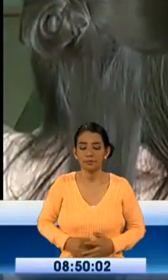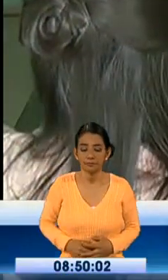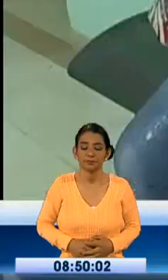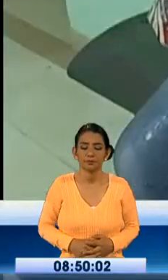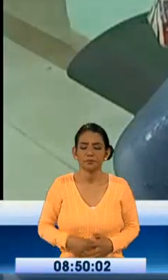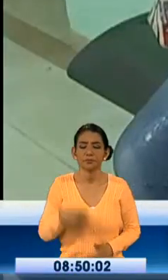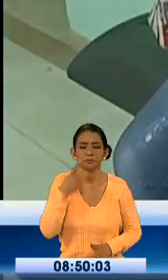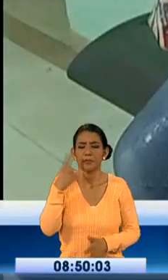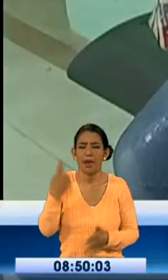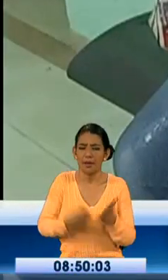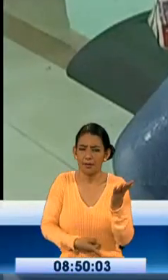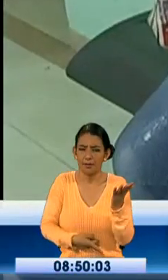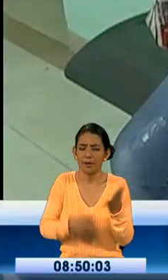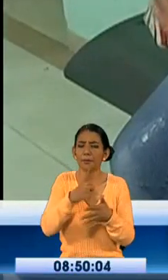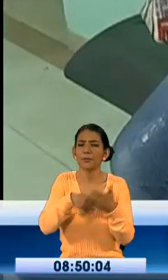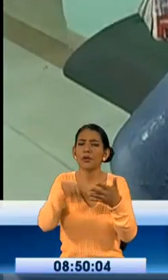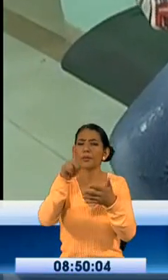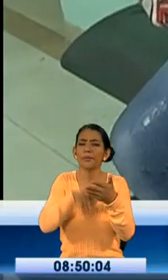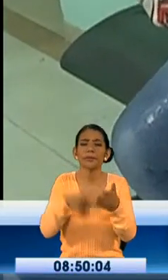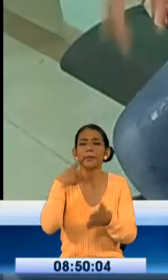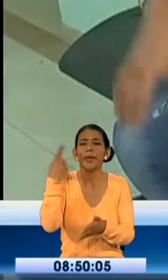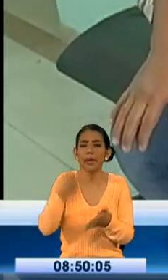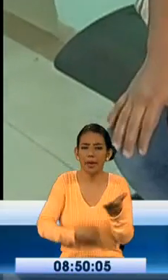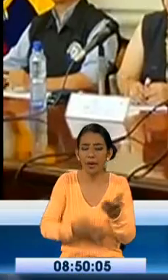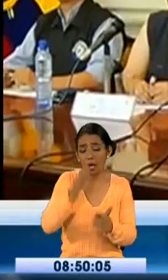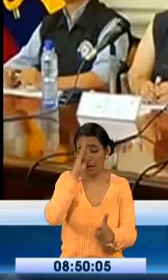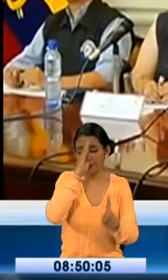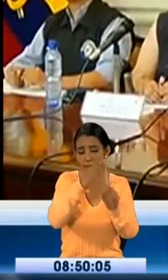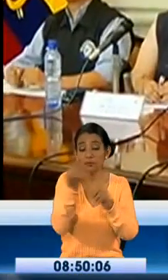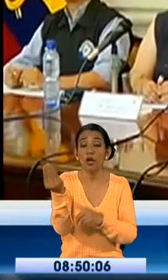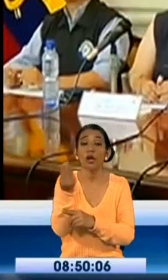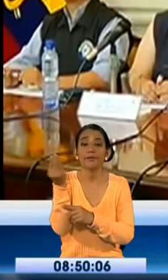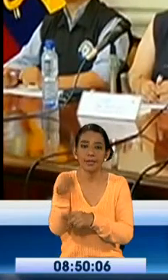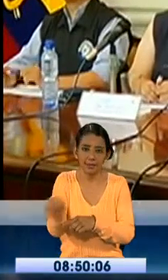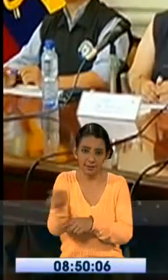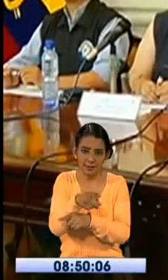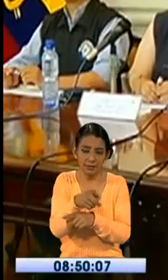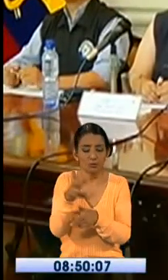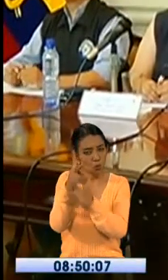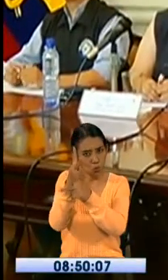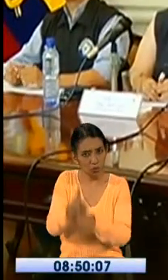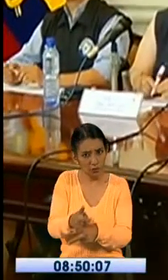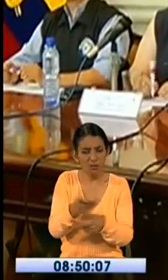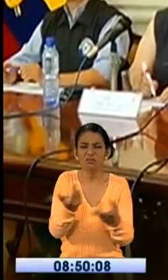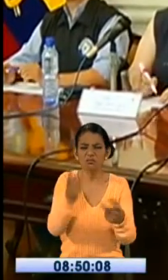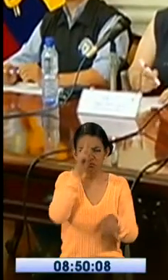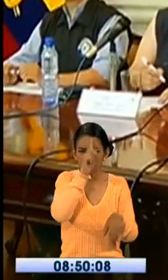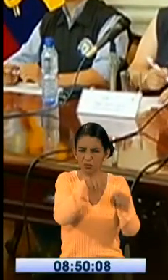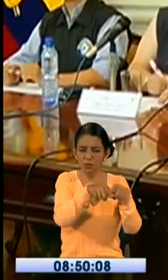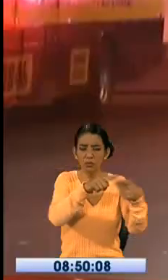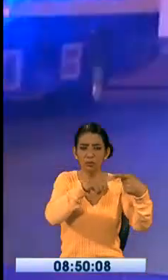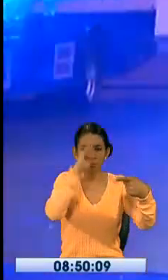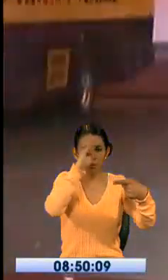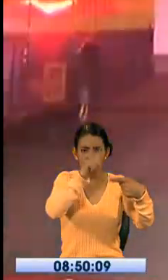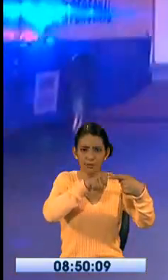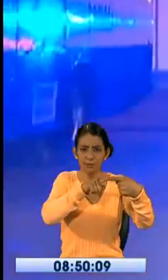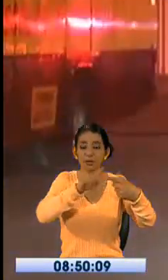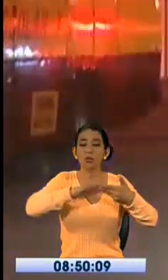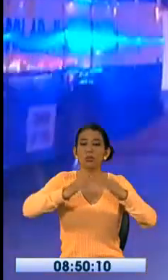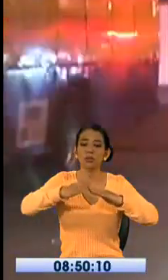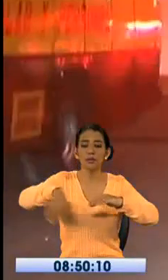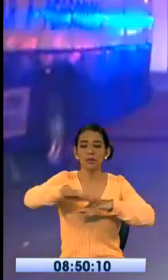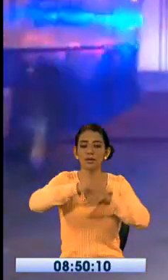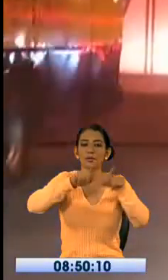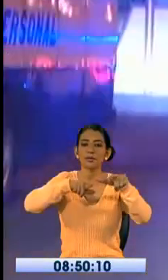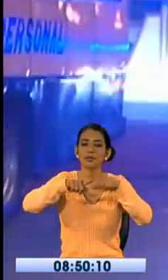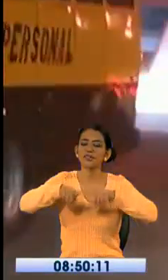salvaguardar la integridad de los niños y adolescentes, nació de un acuerdo alcanzado entre la policía y los moradores de diferentes sectores de Guayaquil